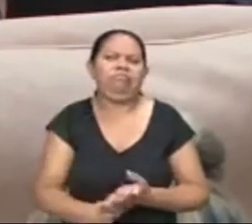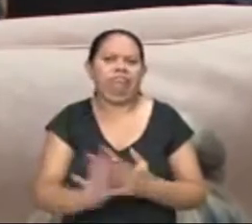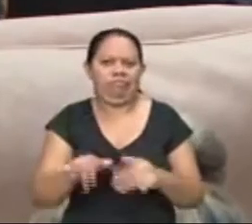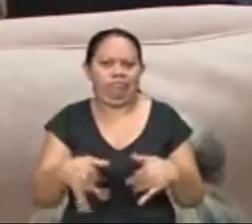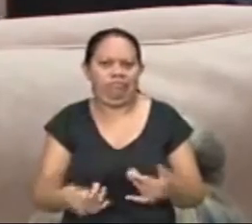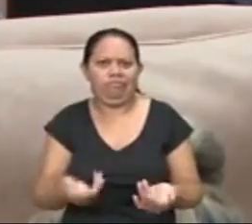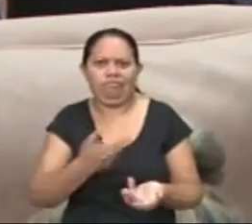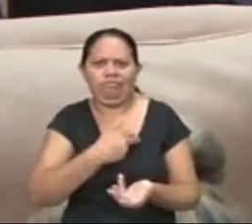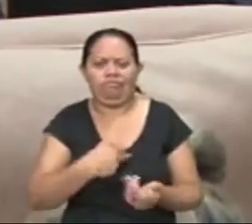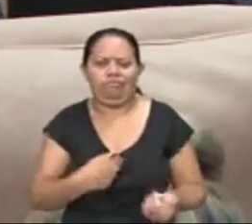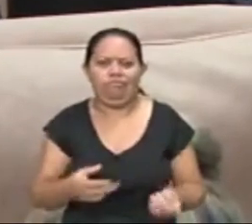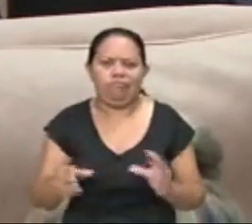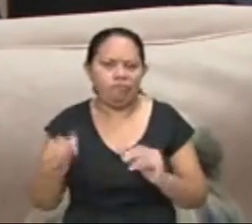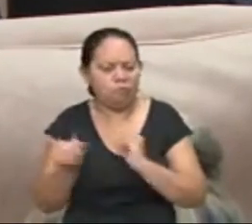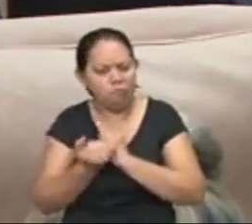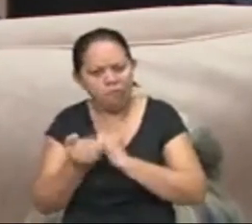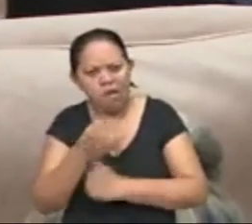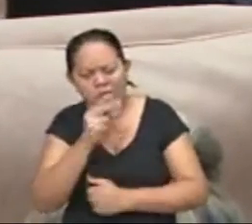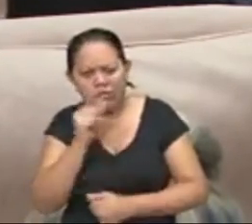cacaraquean como gallinas,